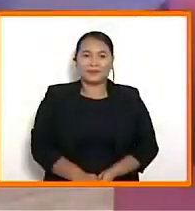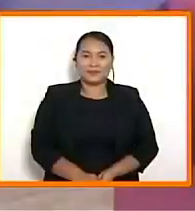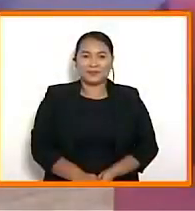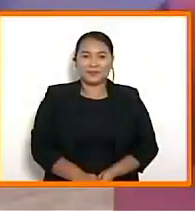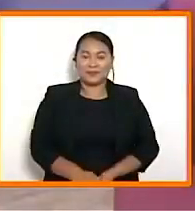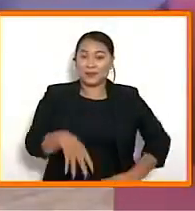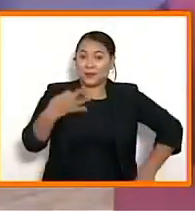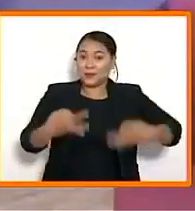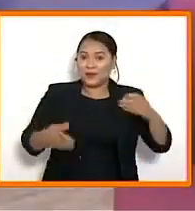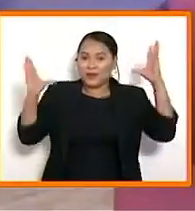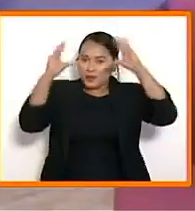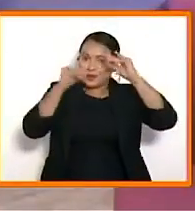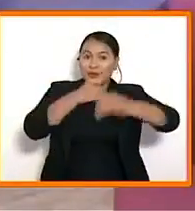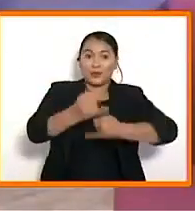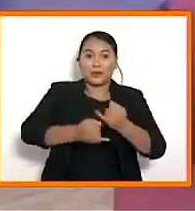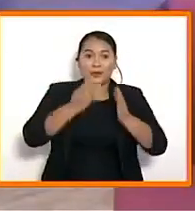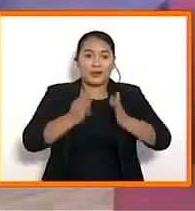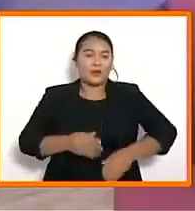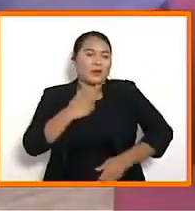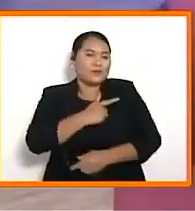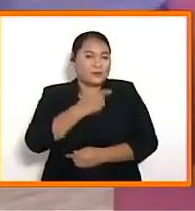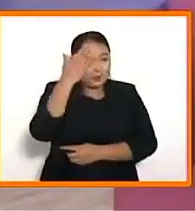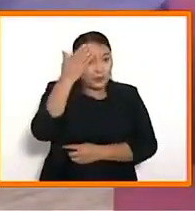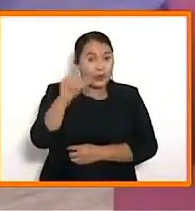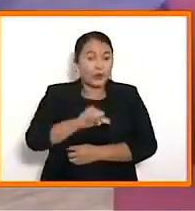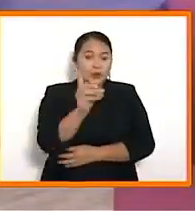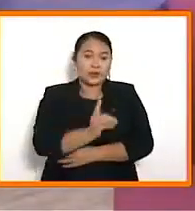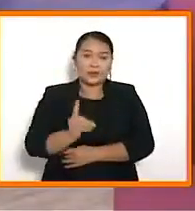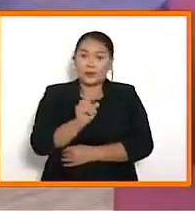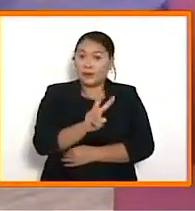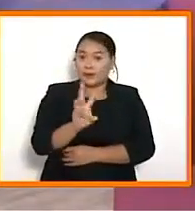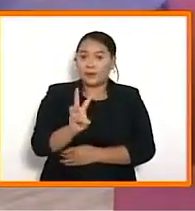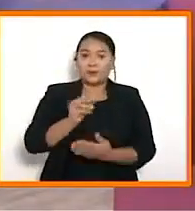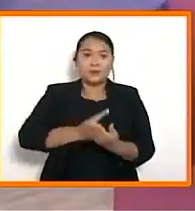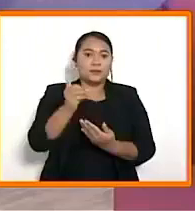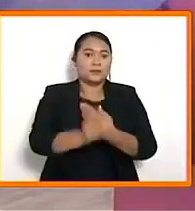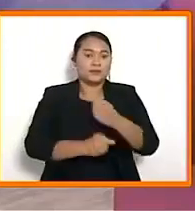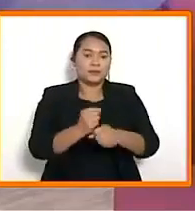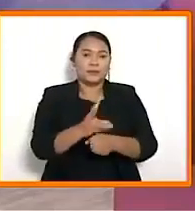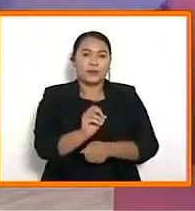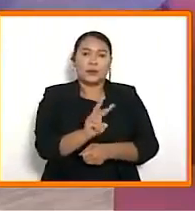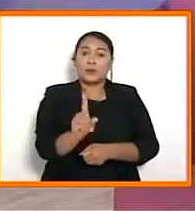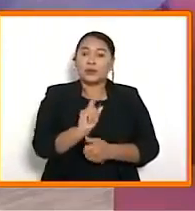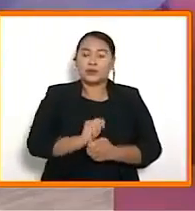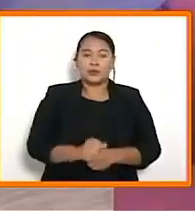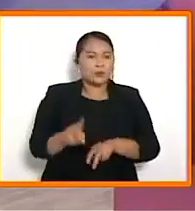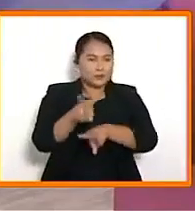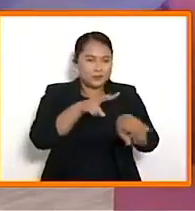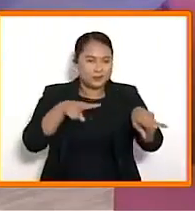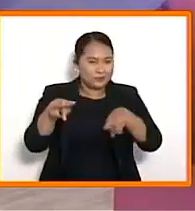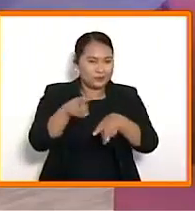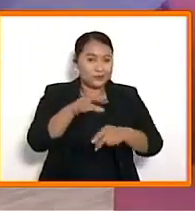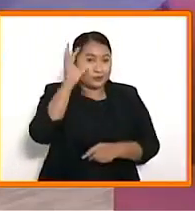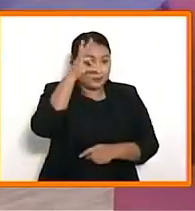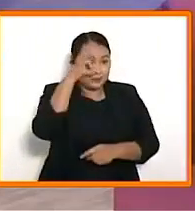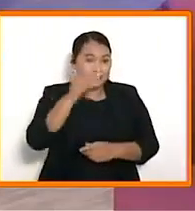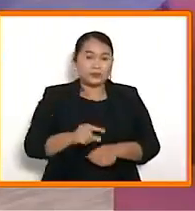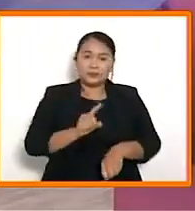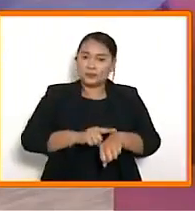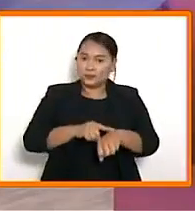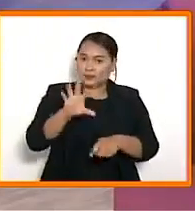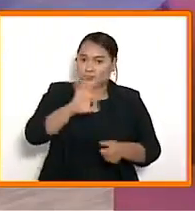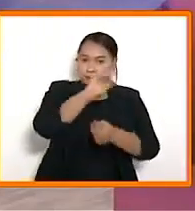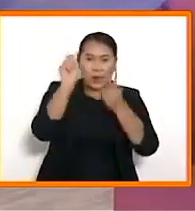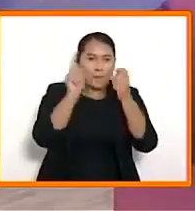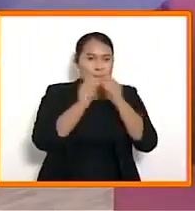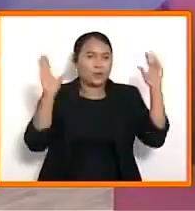Feliz noche, queridos jugadores. Qué placer saludarles. Hoy domingo 26 de diciembre del año 2021. Estamos totalmente en vivo cuando el reloj ya marca las 9 en punto